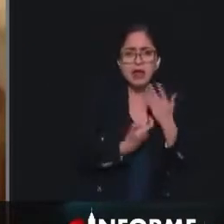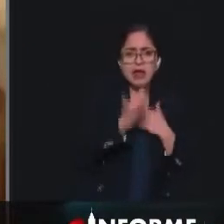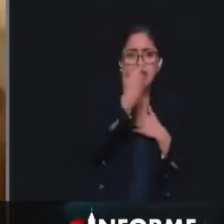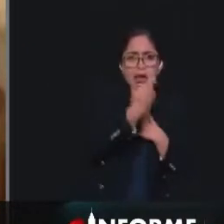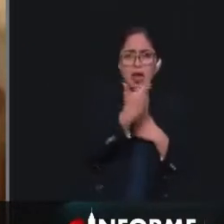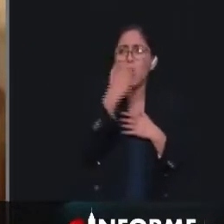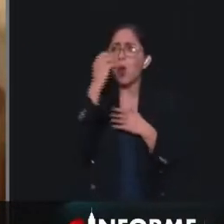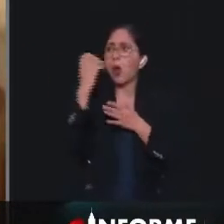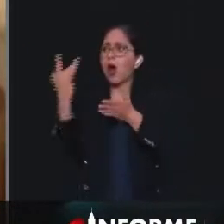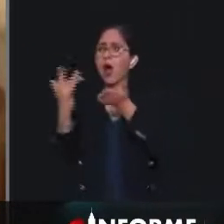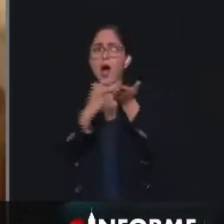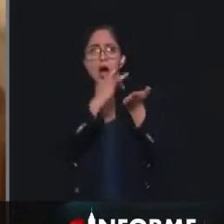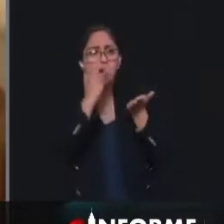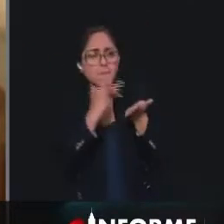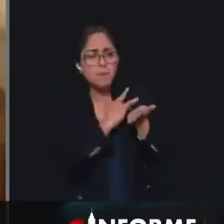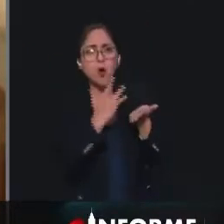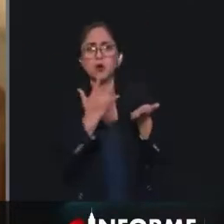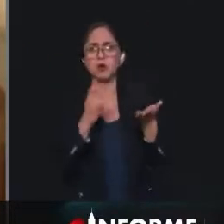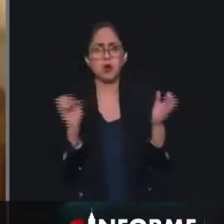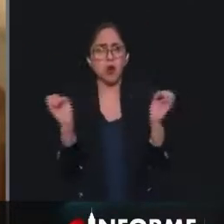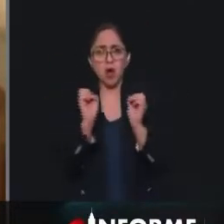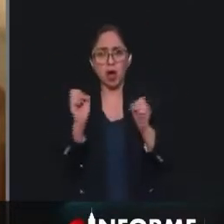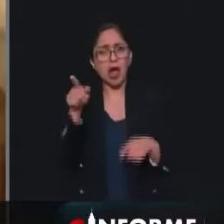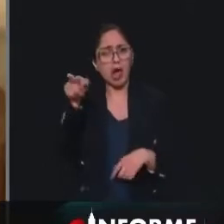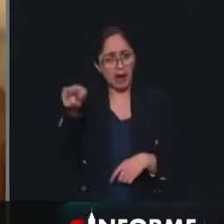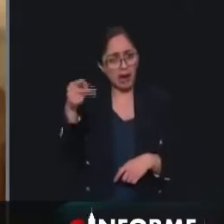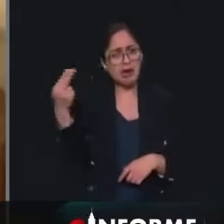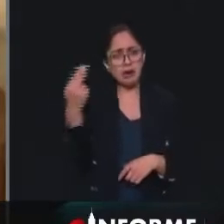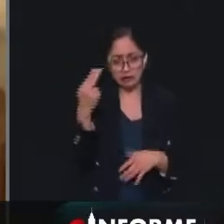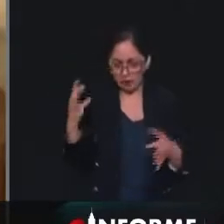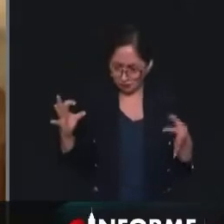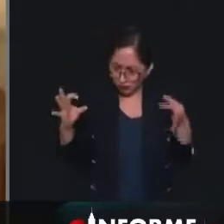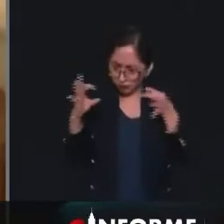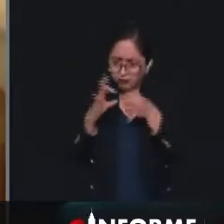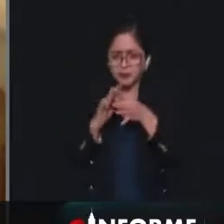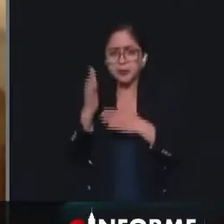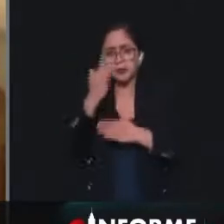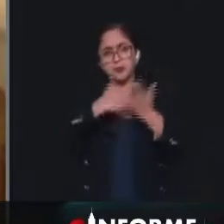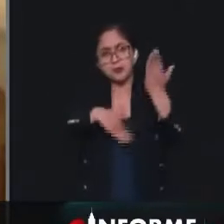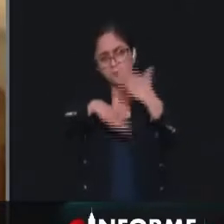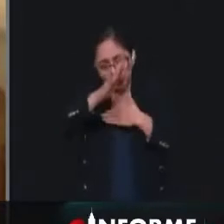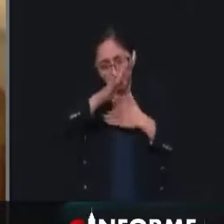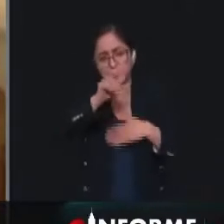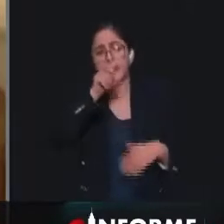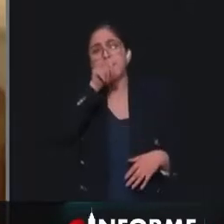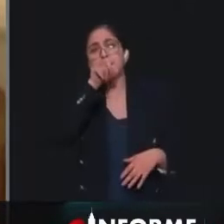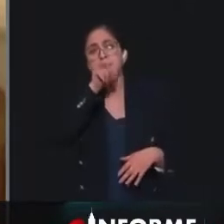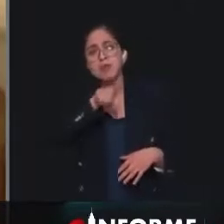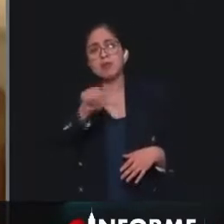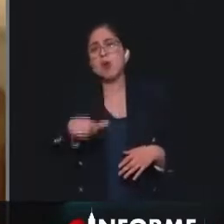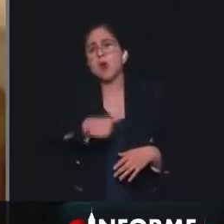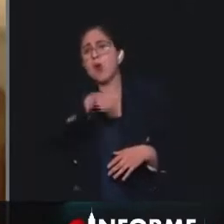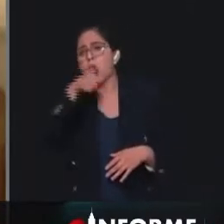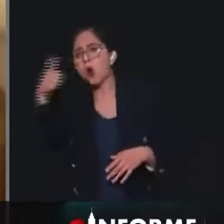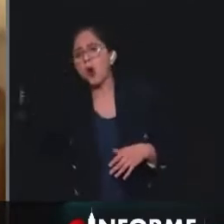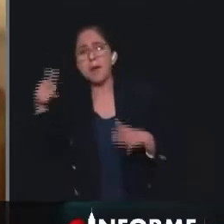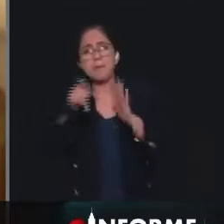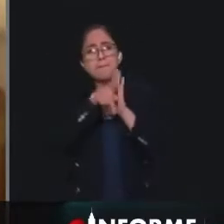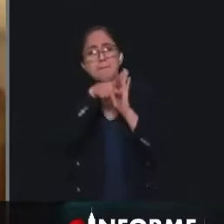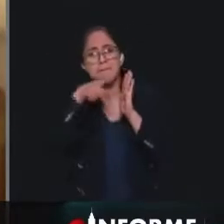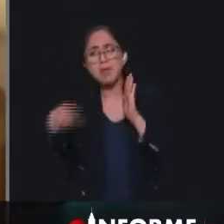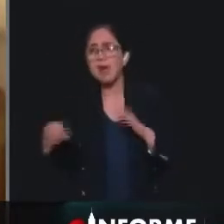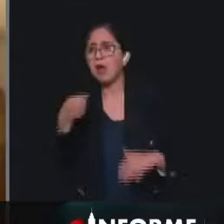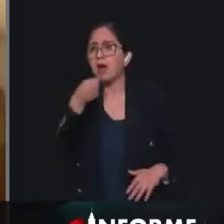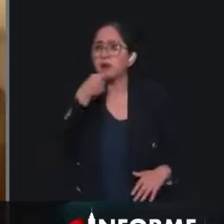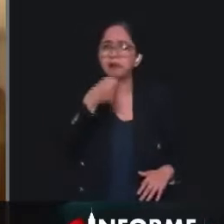ninguna difusión de parte de los canales públicos, y por otro lado tenemos una prensa corporativa pesadísima, ¿no?, que es la que se lleva toda